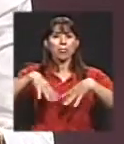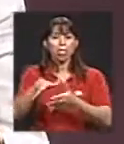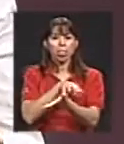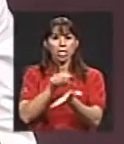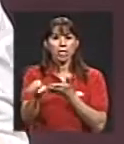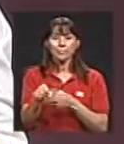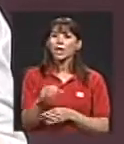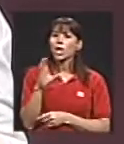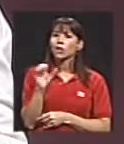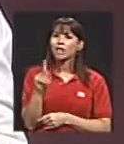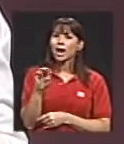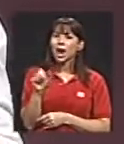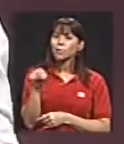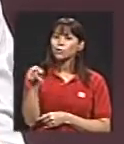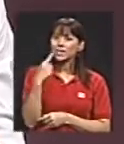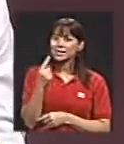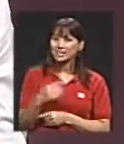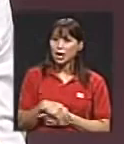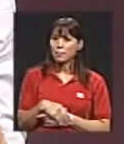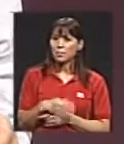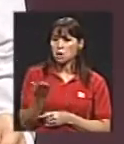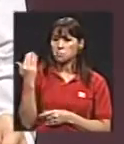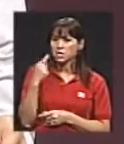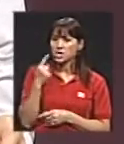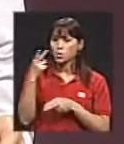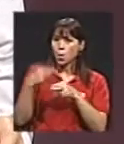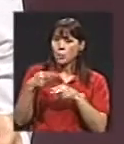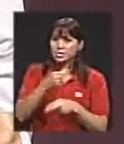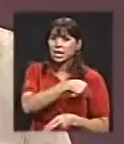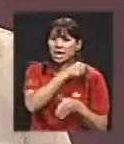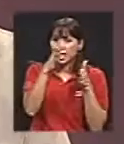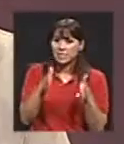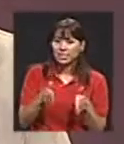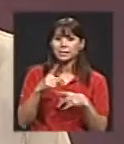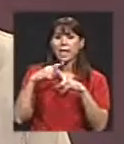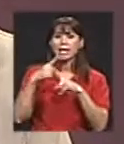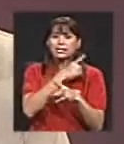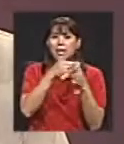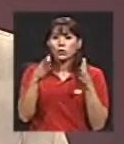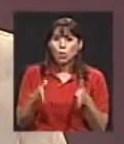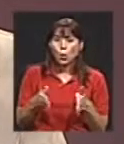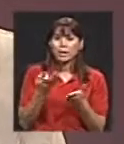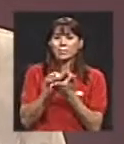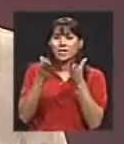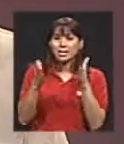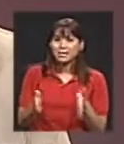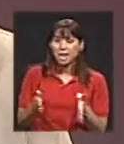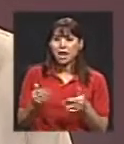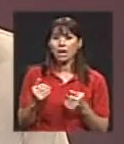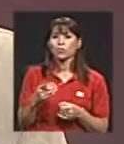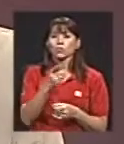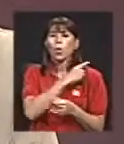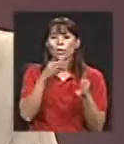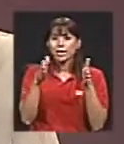doña carmen usted decía visitamos a gerentes es directores financieros o directores